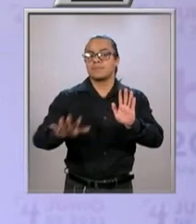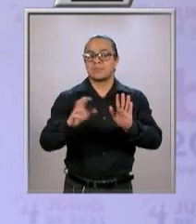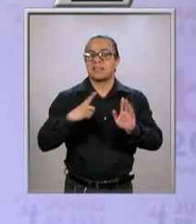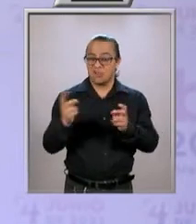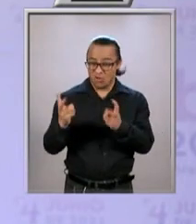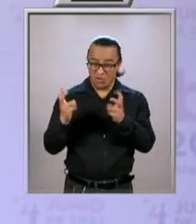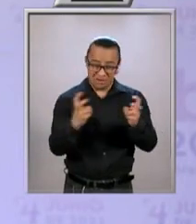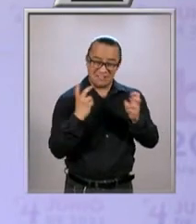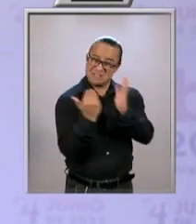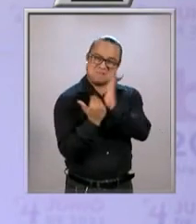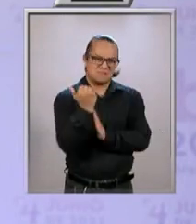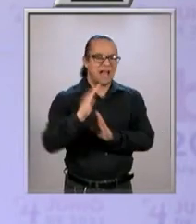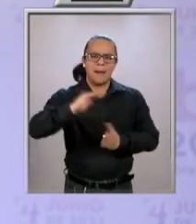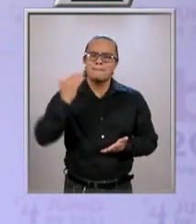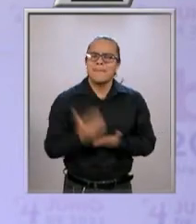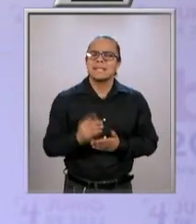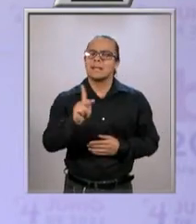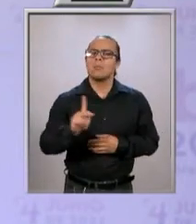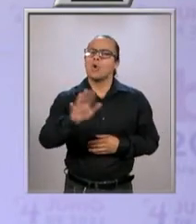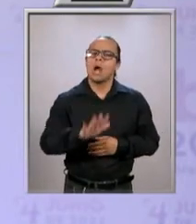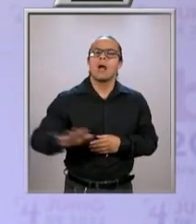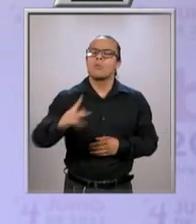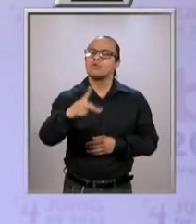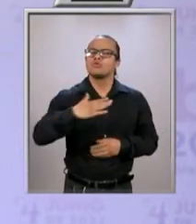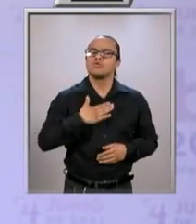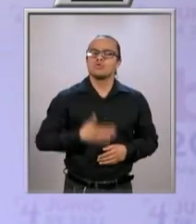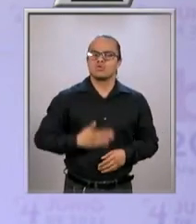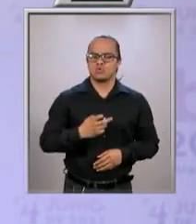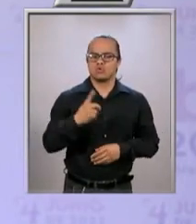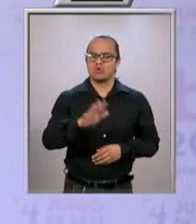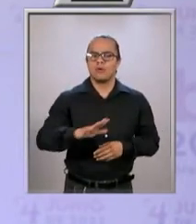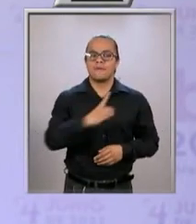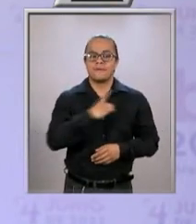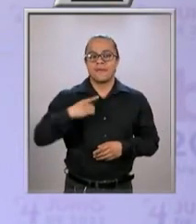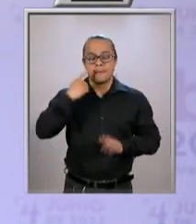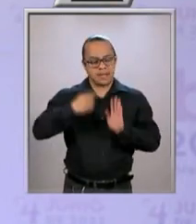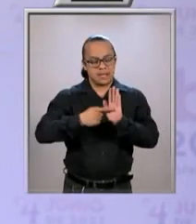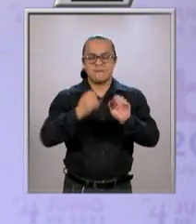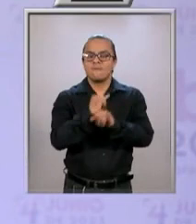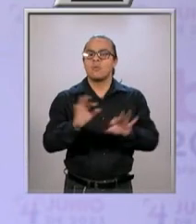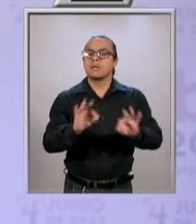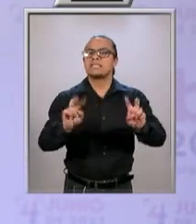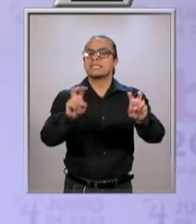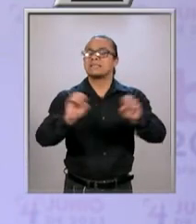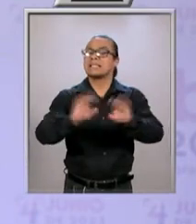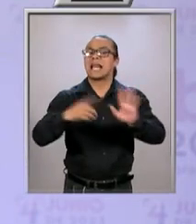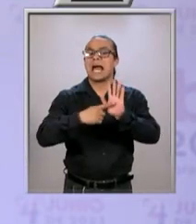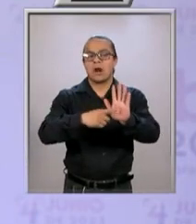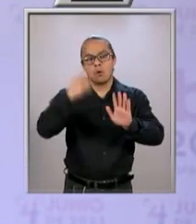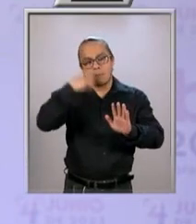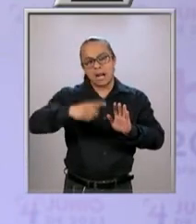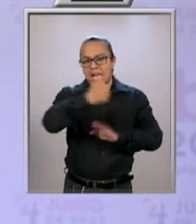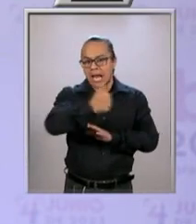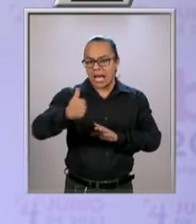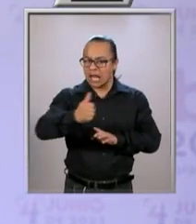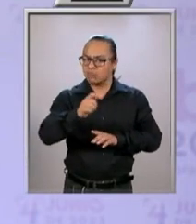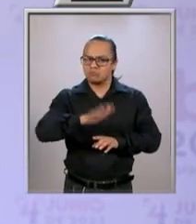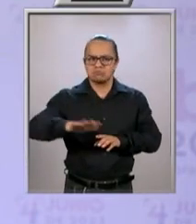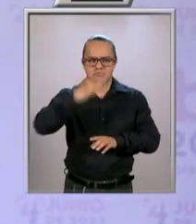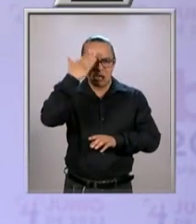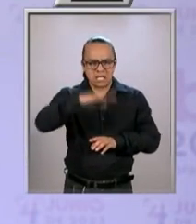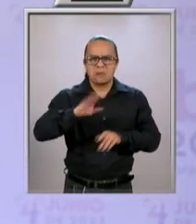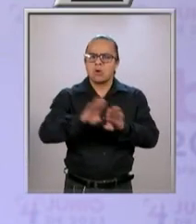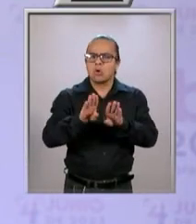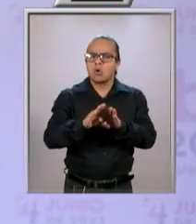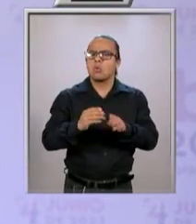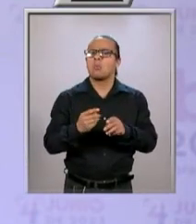acabó la robadera ya tiene un derecho que es el de ejercer de manera precisa y Clara todos sus recursos que tiene